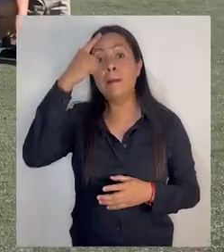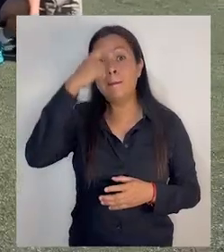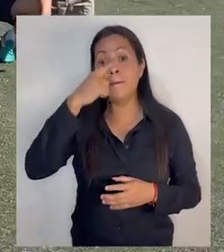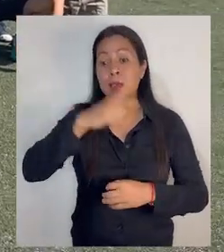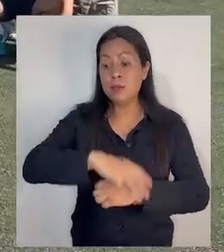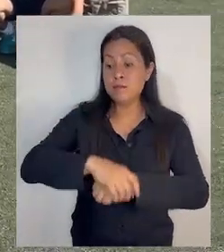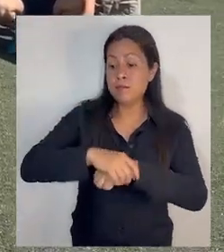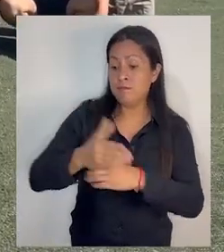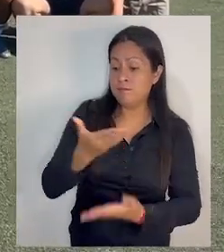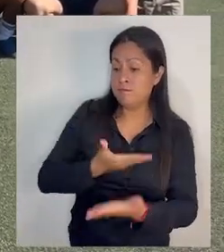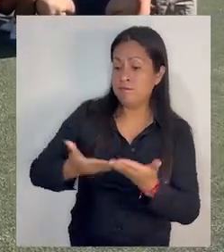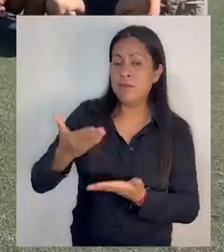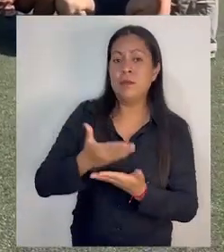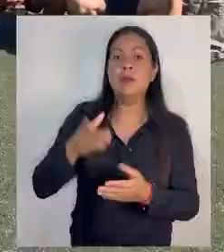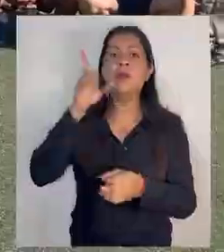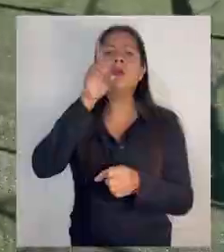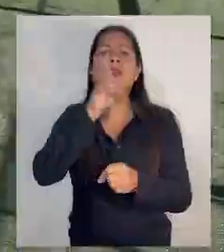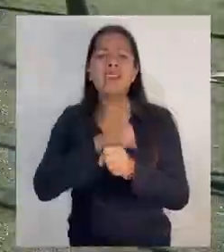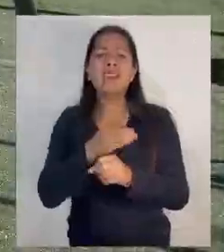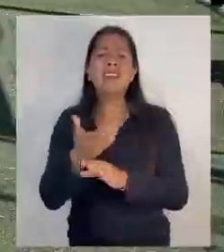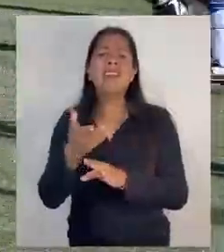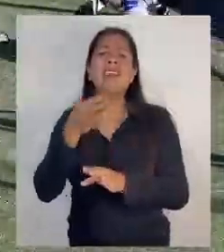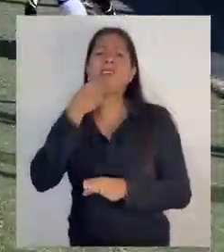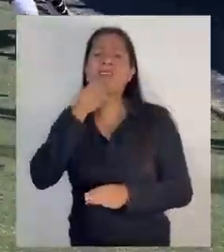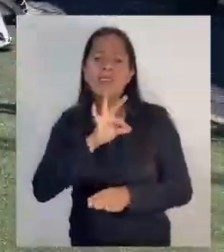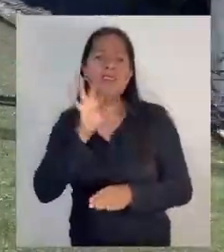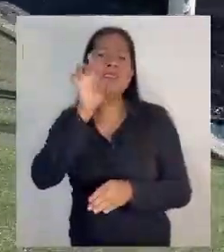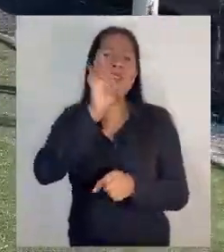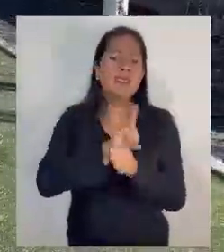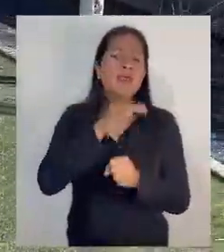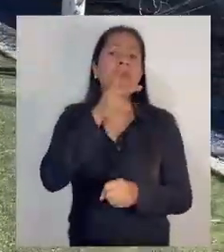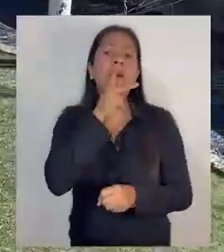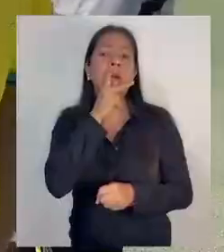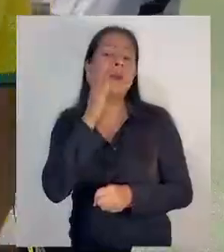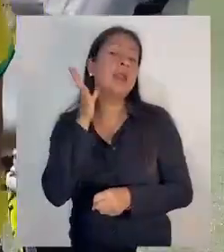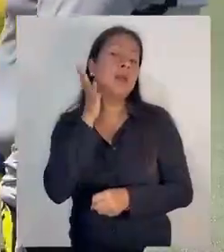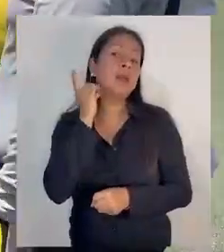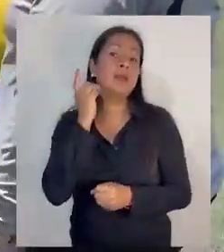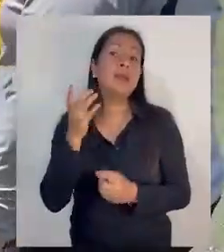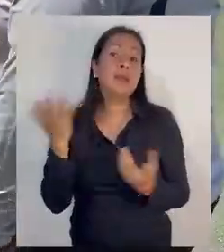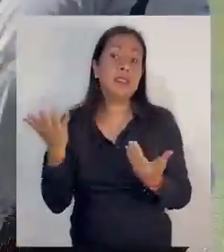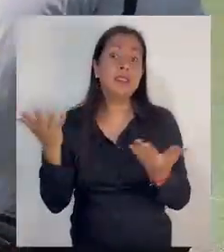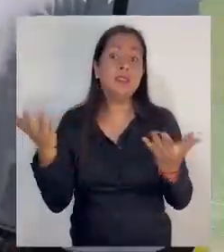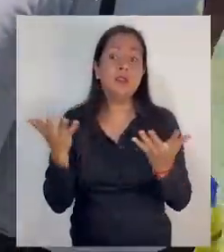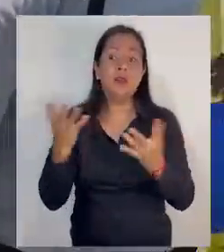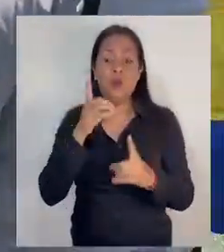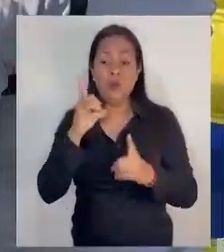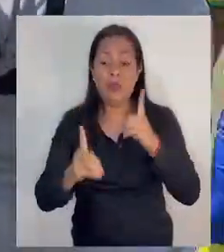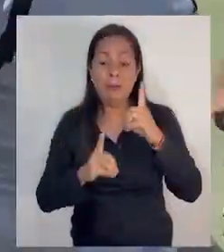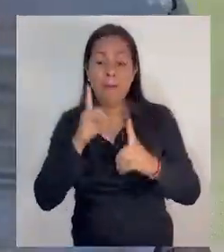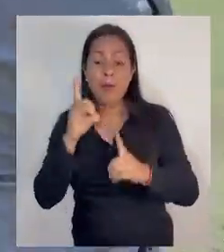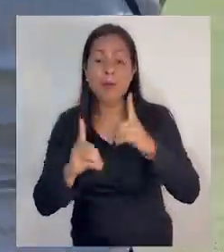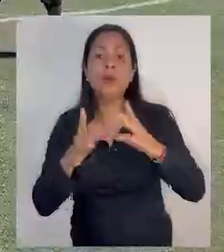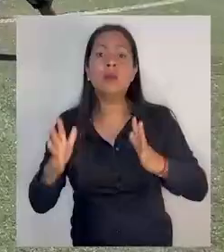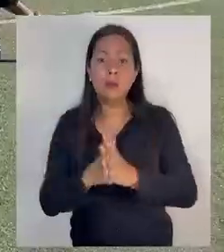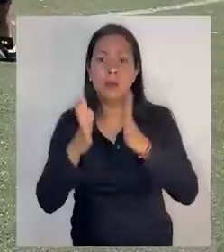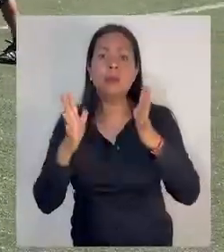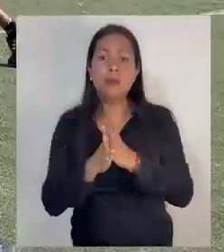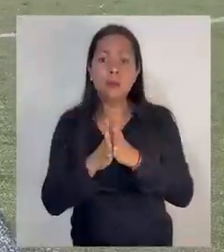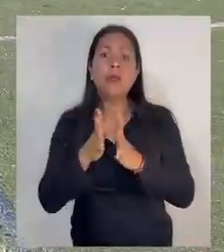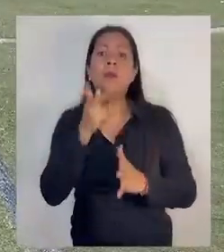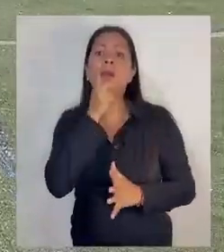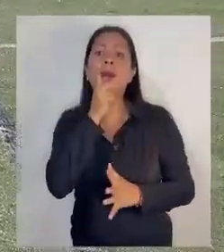Para estrechar lazos de convivencia y con motivo de la reciente celebración del Día del Padre, el Congreso del Estado organizó un evento deportivo en que participaron